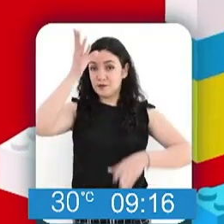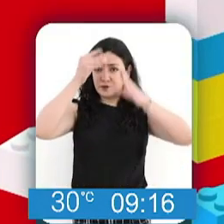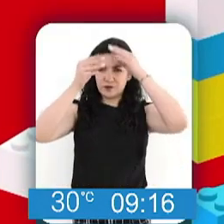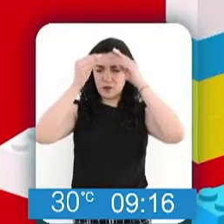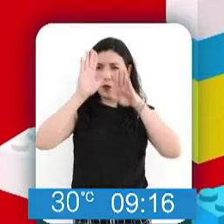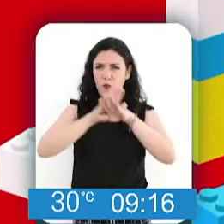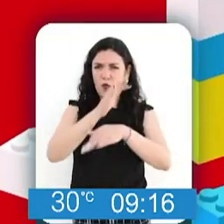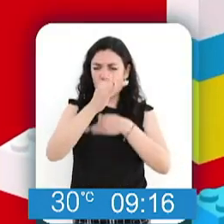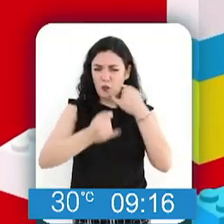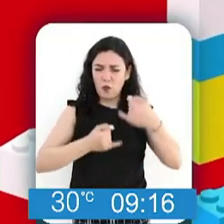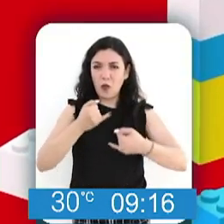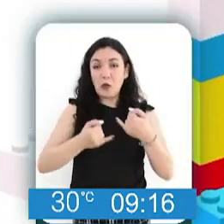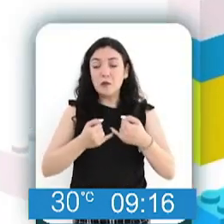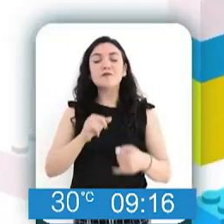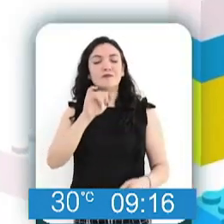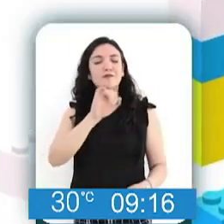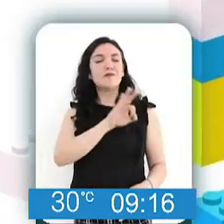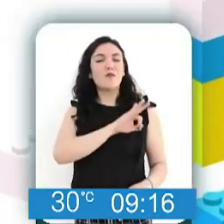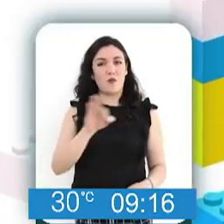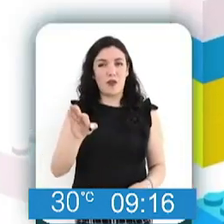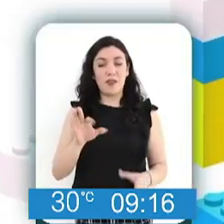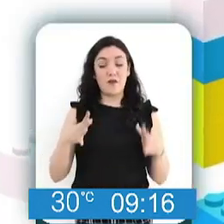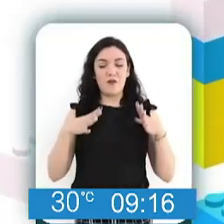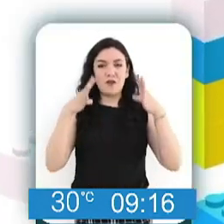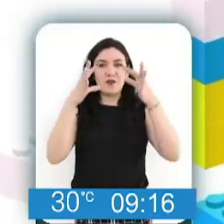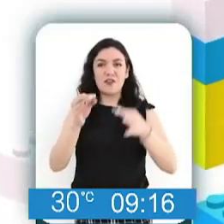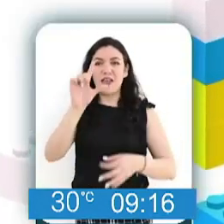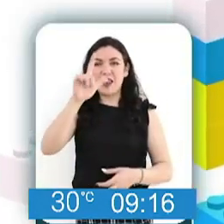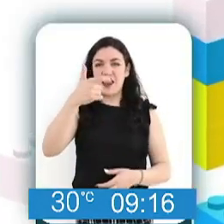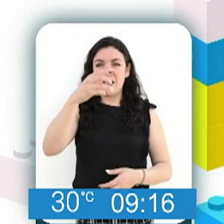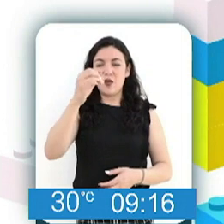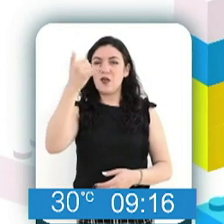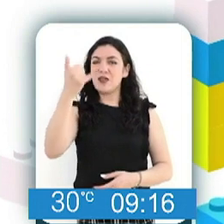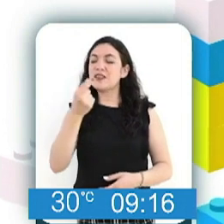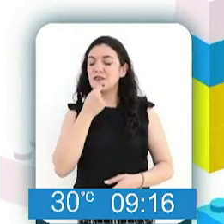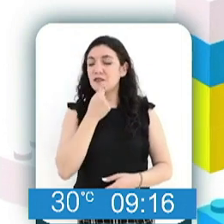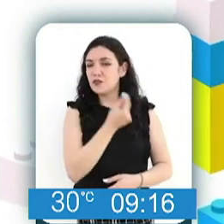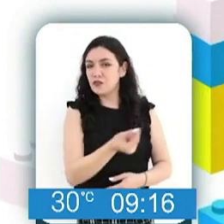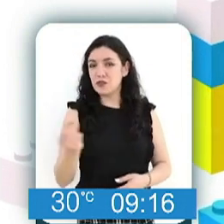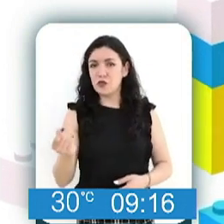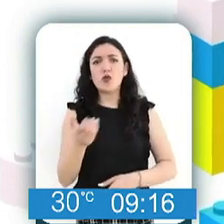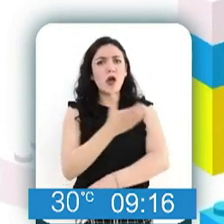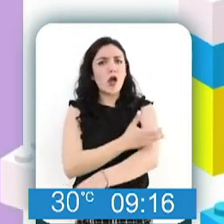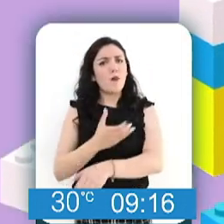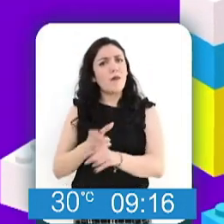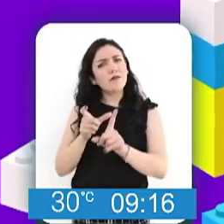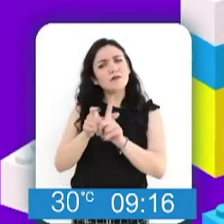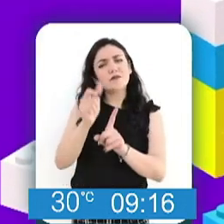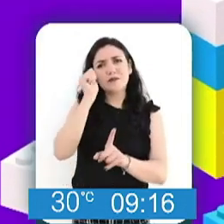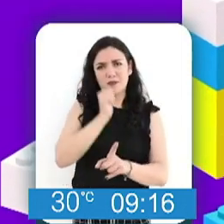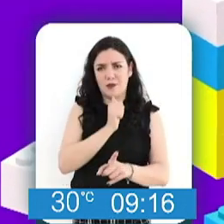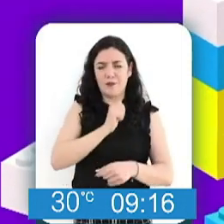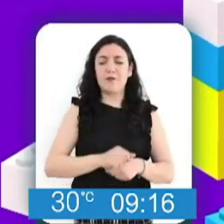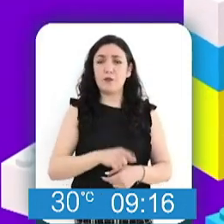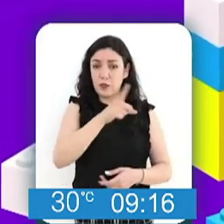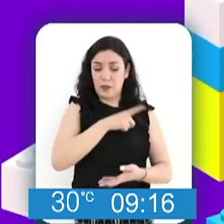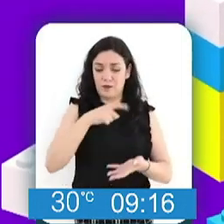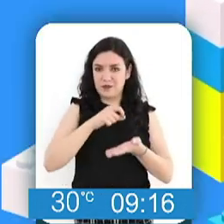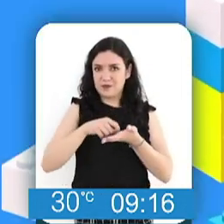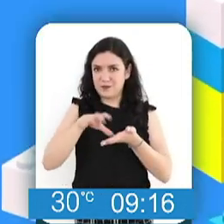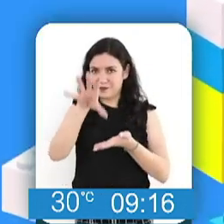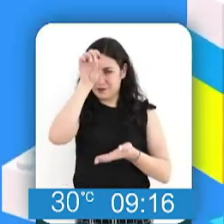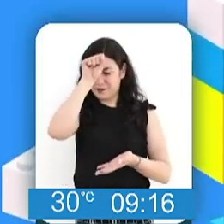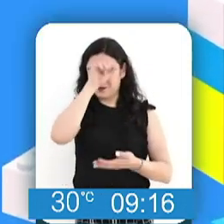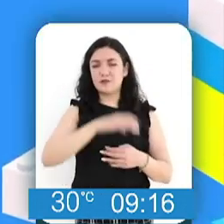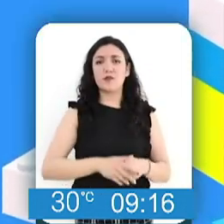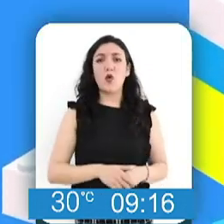juego? Claro que es posible. Child Fund y Fundación Lego te acompañan en el proceso. Toma nota. En los momentos de juego,